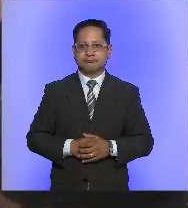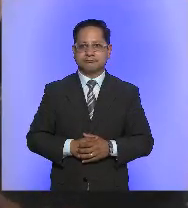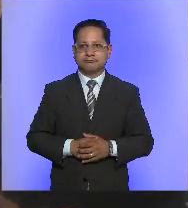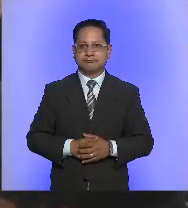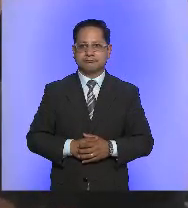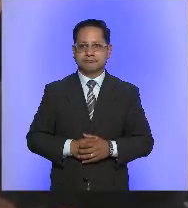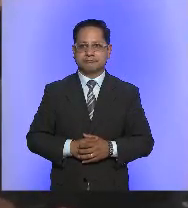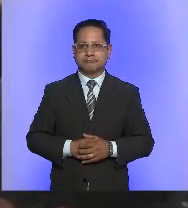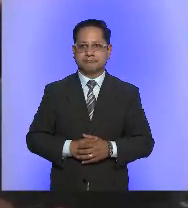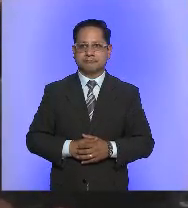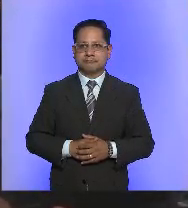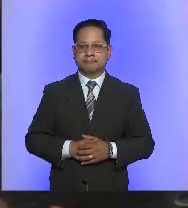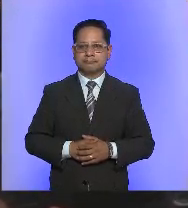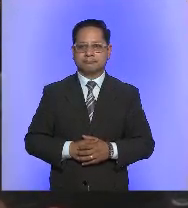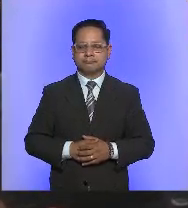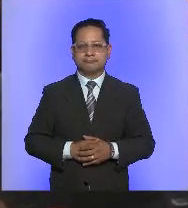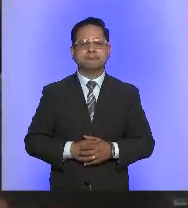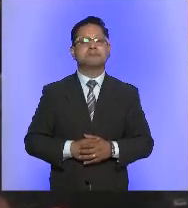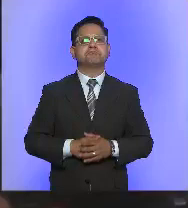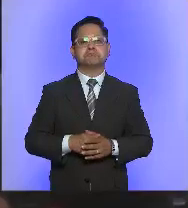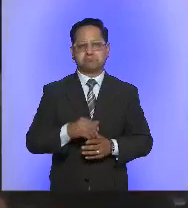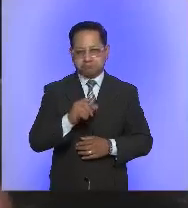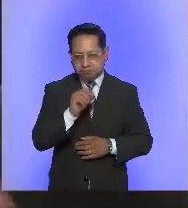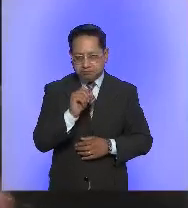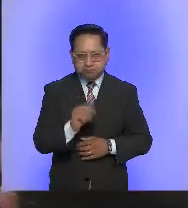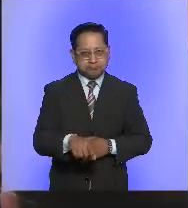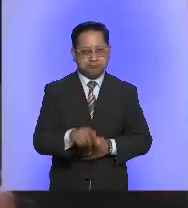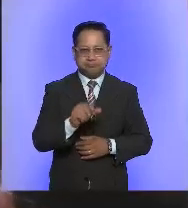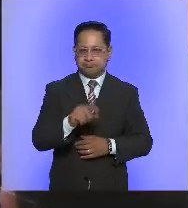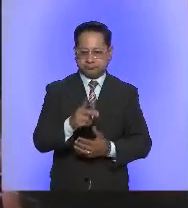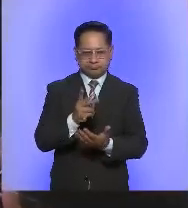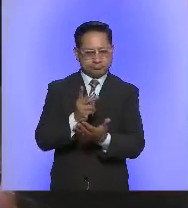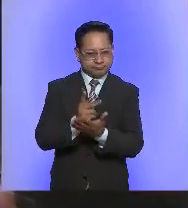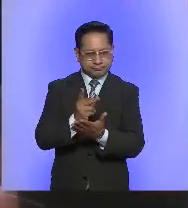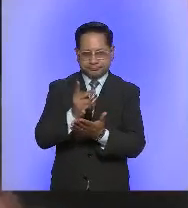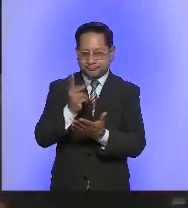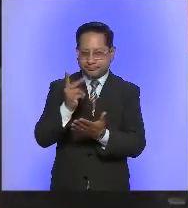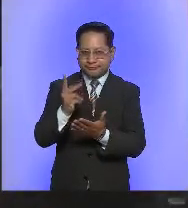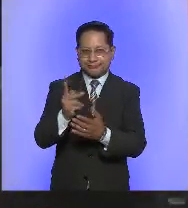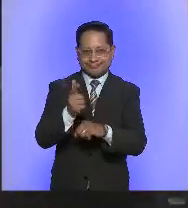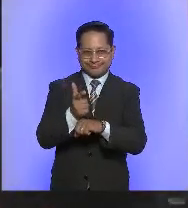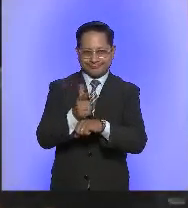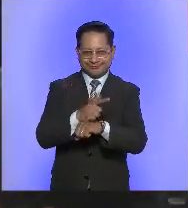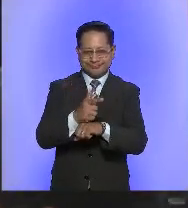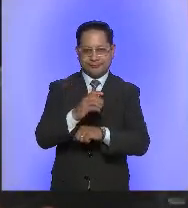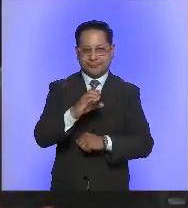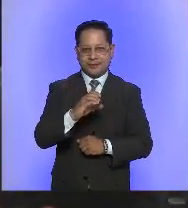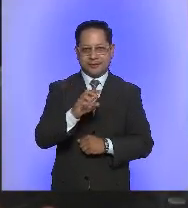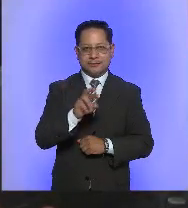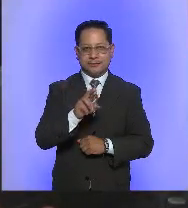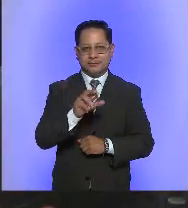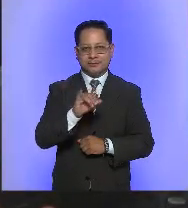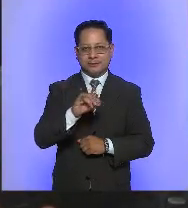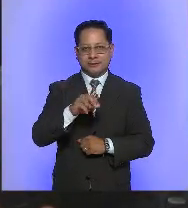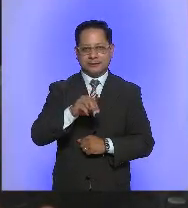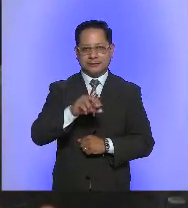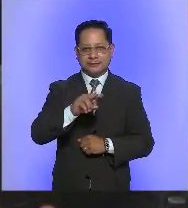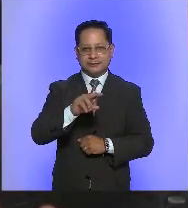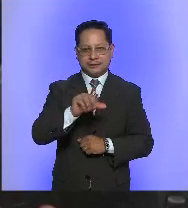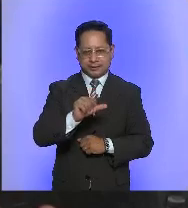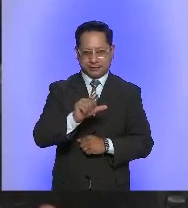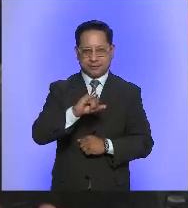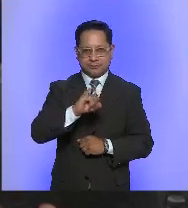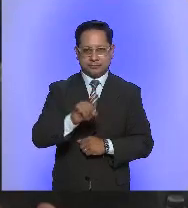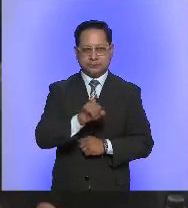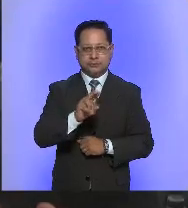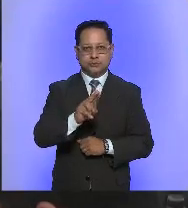Asimismo, entrego el presente reconocimiento a la licenciada Krishna Judith Villaldo Mejía por su participación en la mesa experiencias